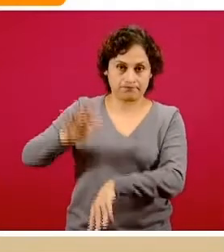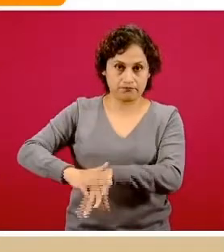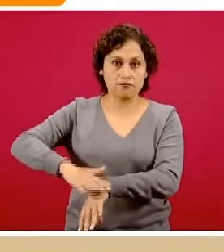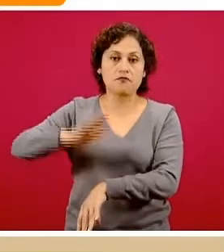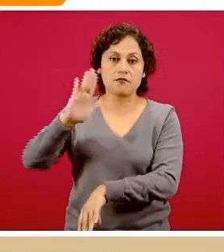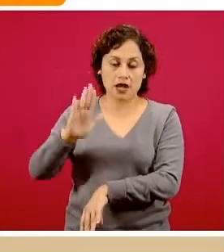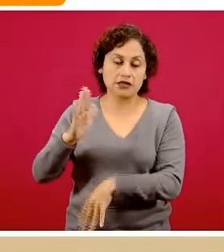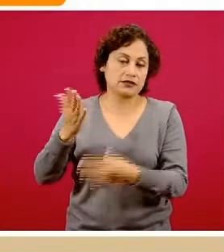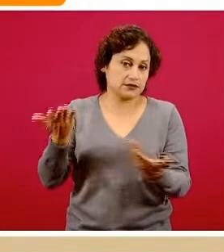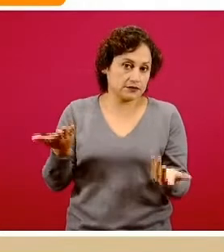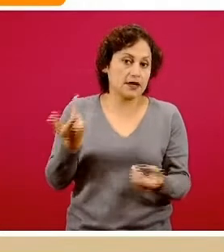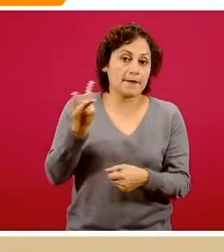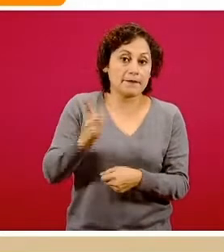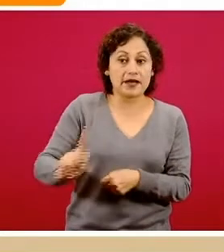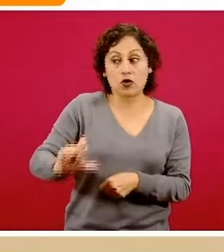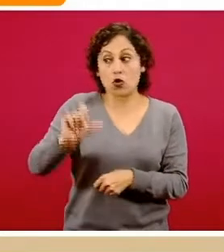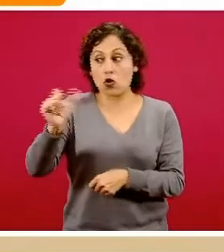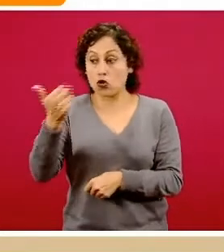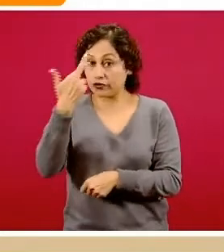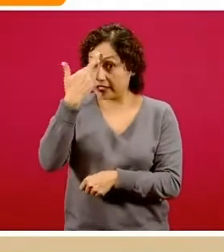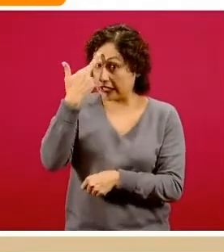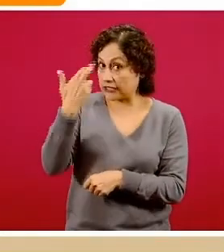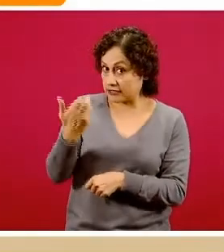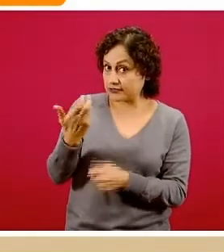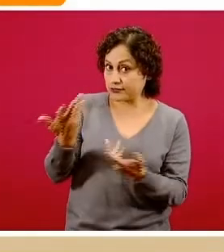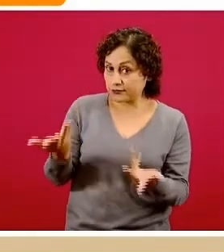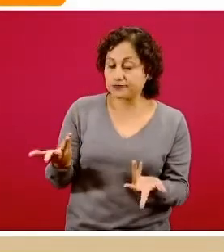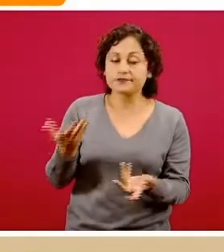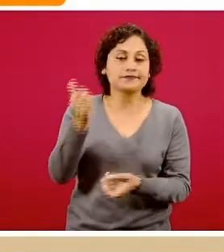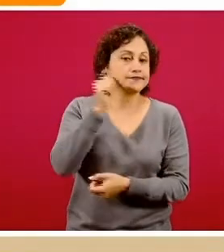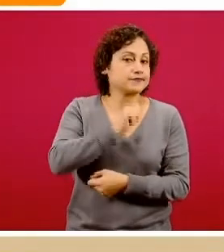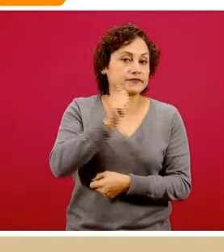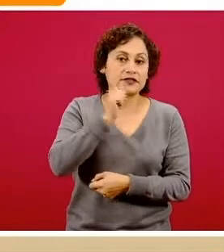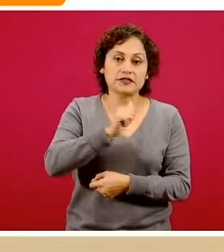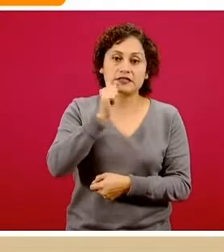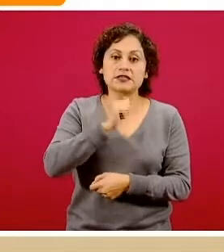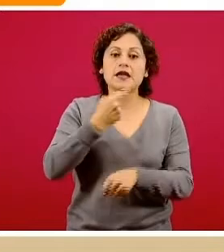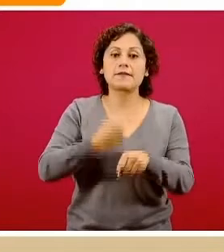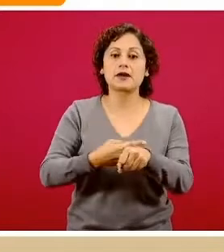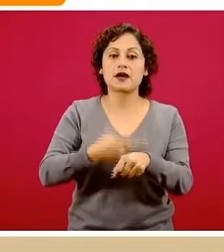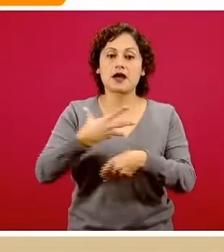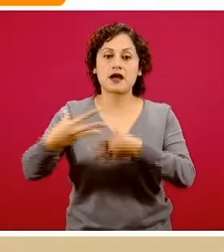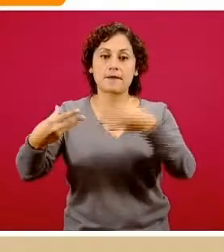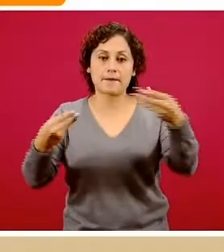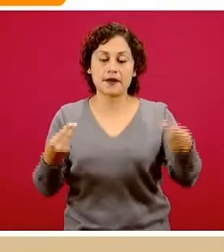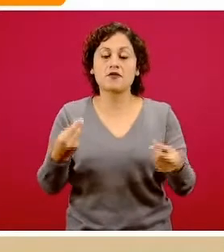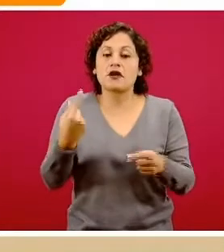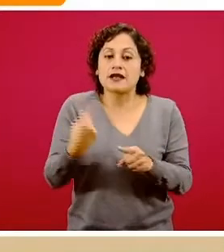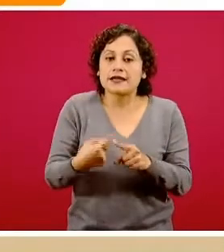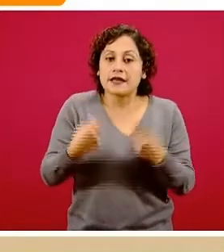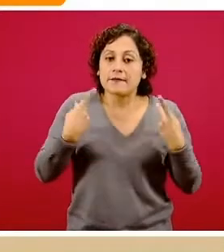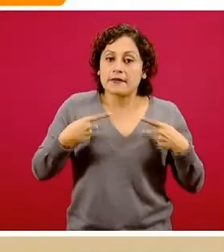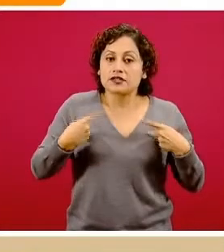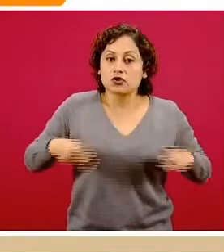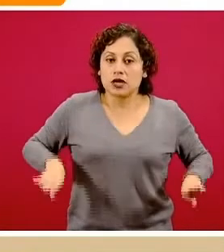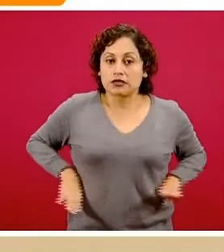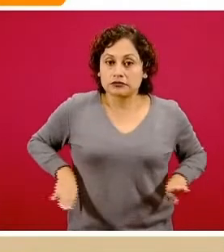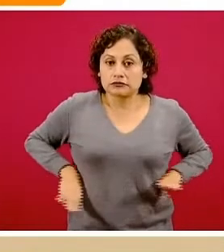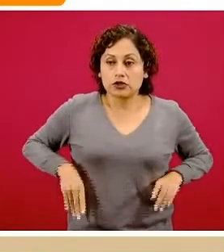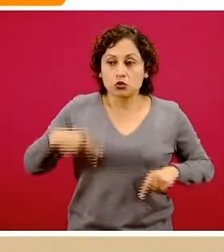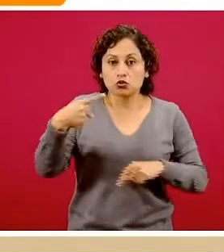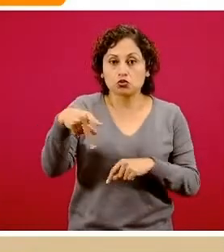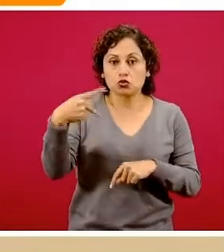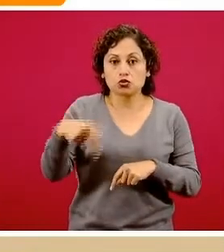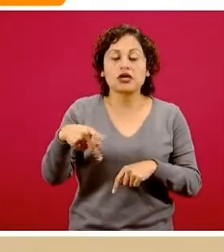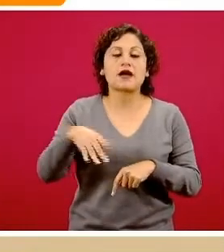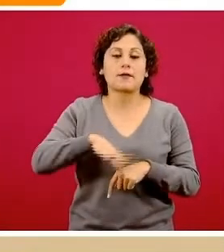epidemias siempre vienen acompañadas de un exceso en la carga de la morbilidad, las personas que se enferman, y de la mortalidad, las personas